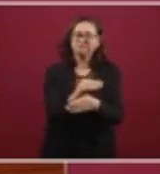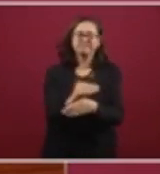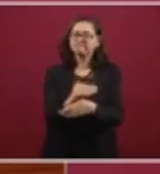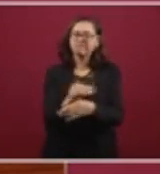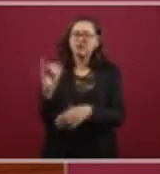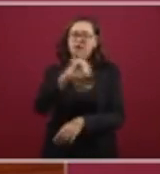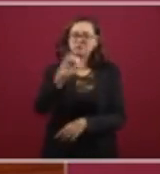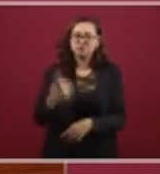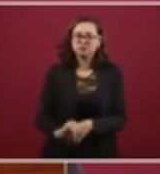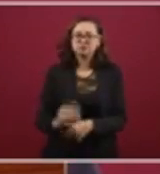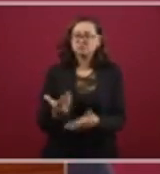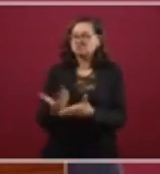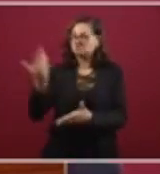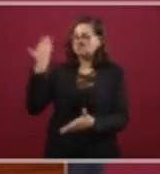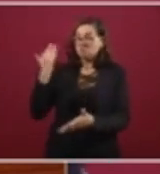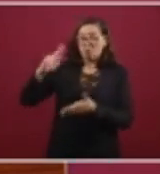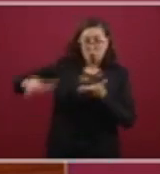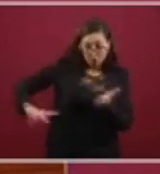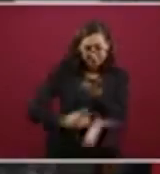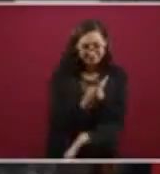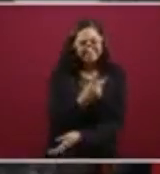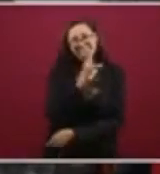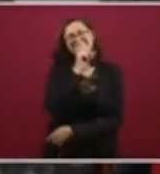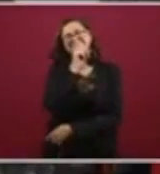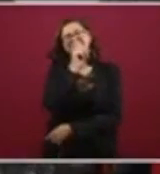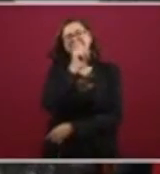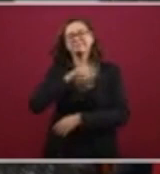pasado no volverá. Muchas gracias.